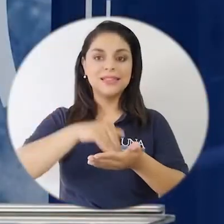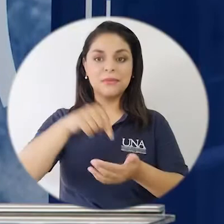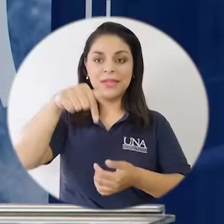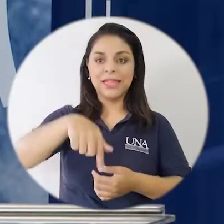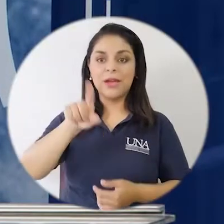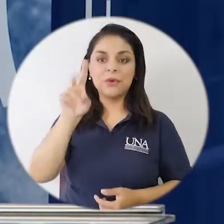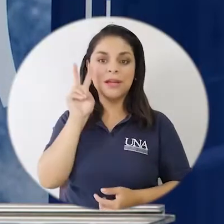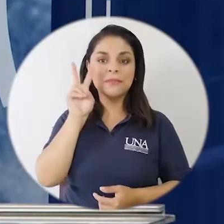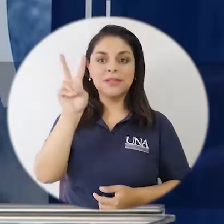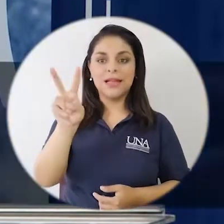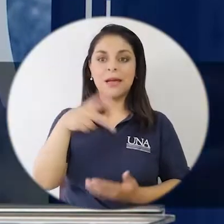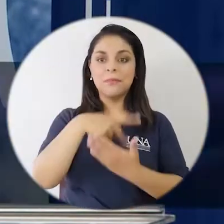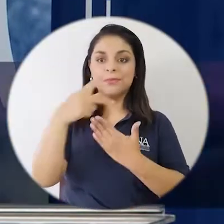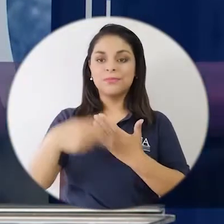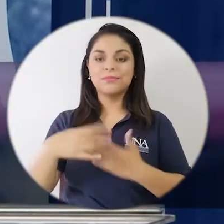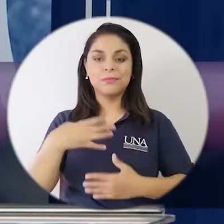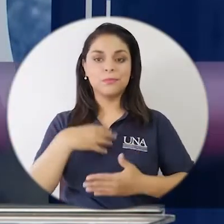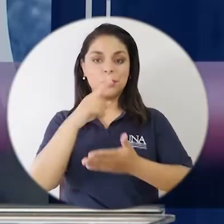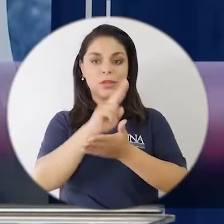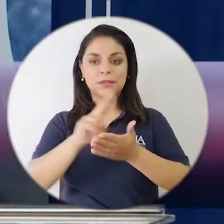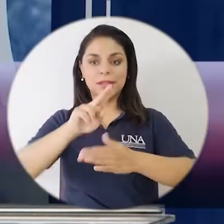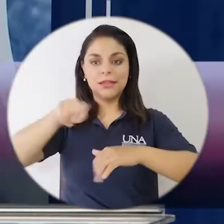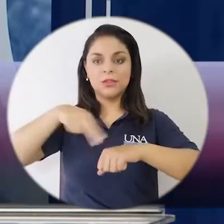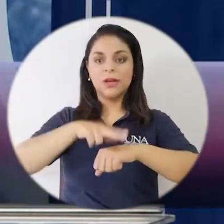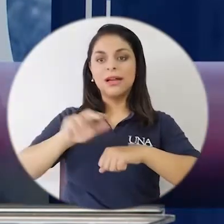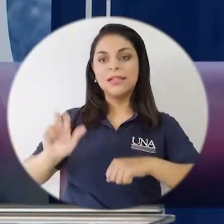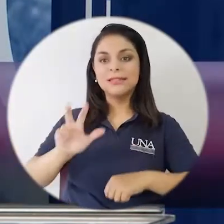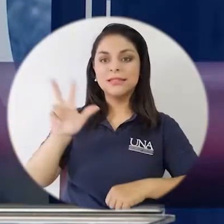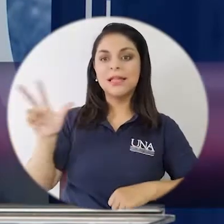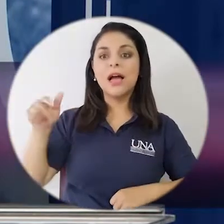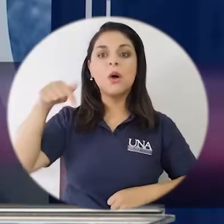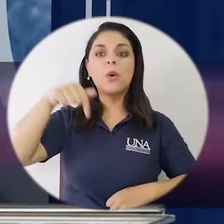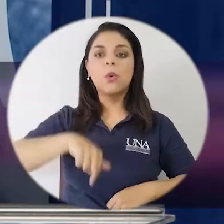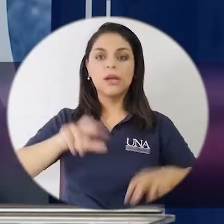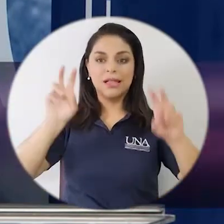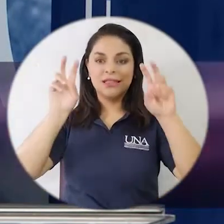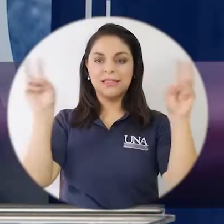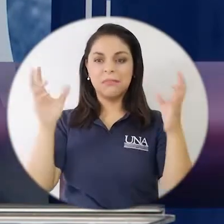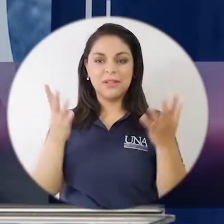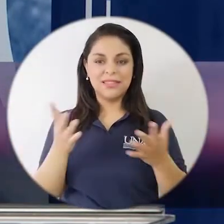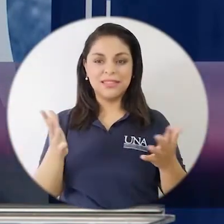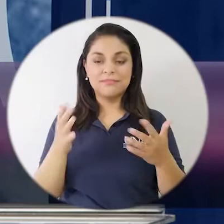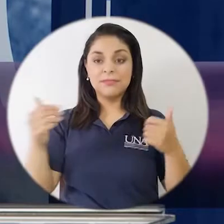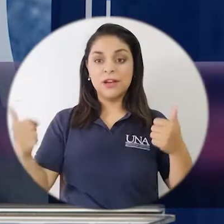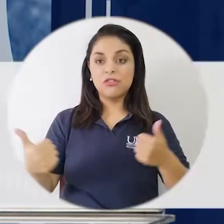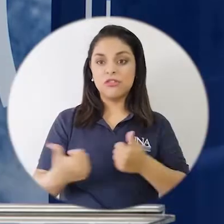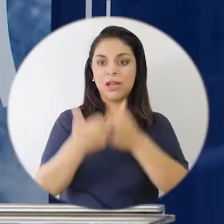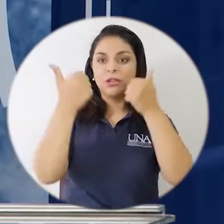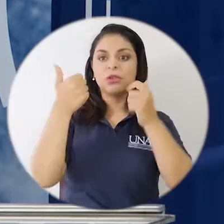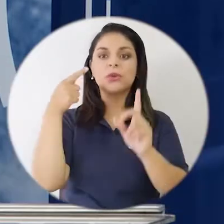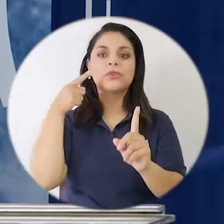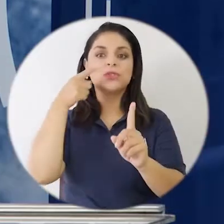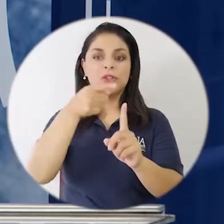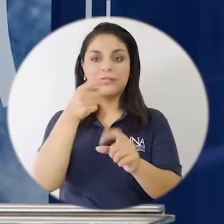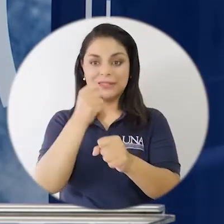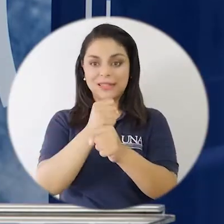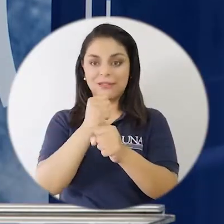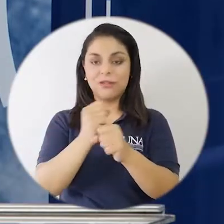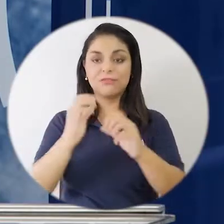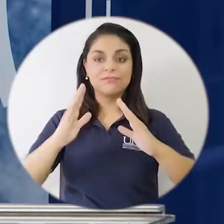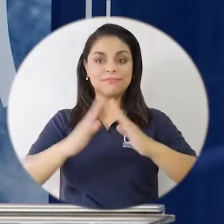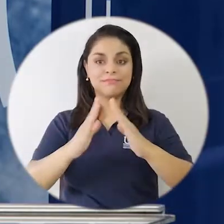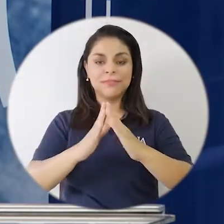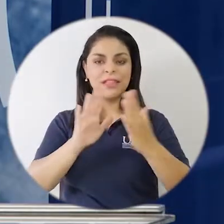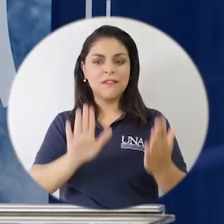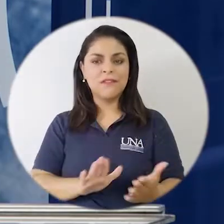Regresa usted con una mirada al programa de la Universidad Nacional y del CINAR S.A. Hoy con el tema de los retos en materia de